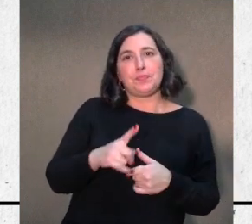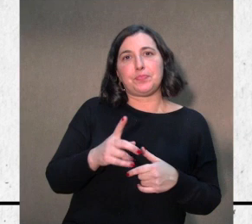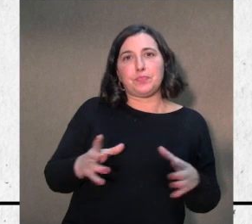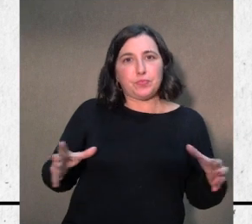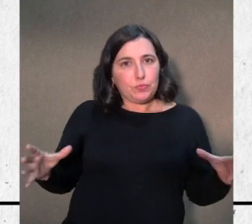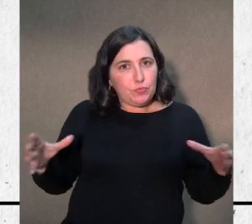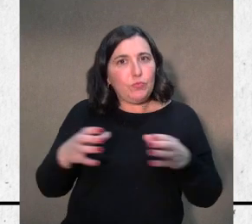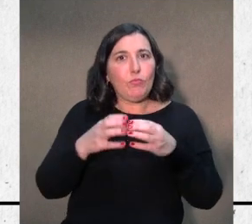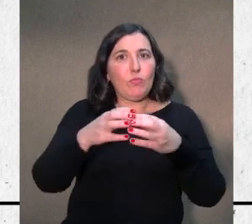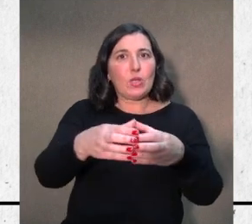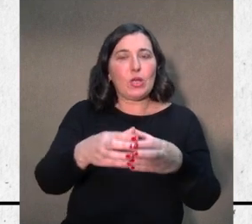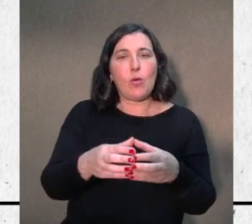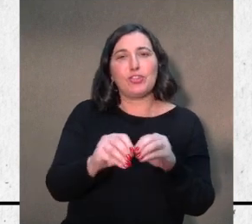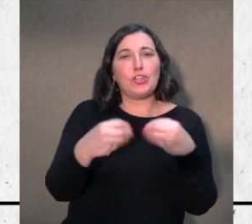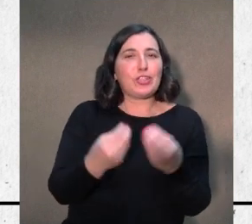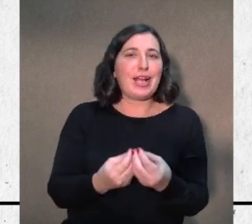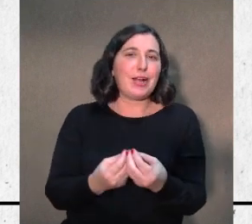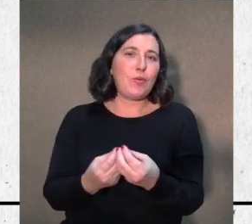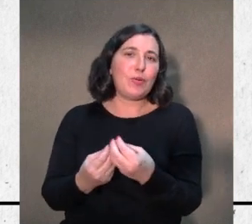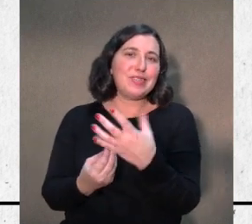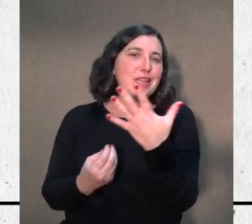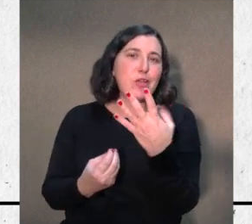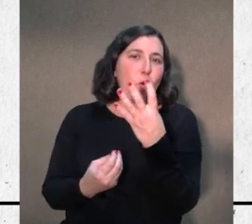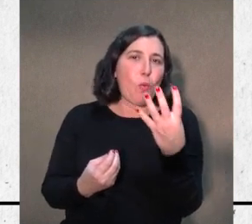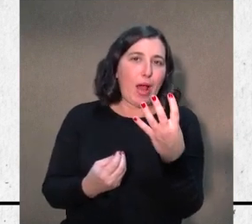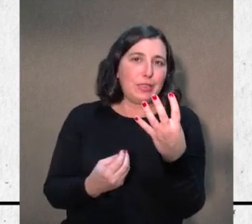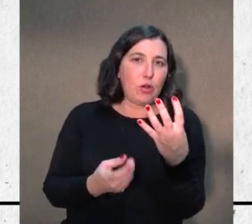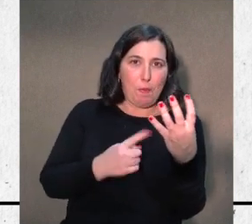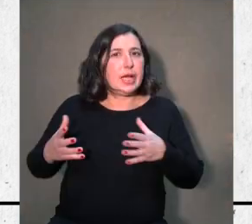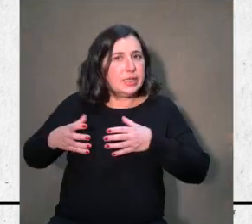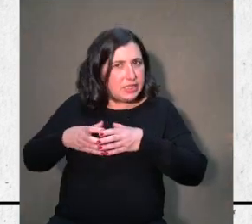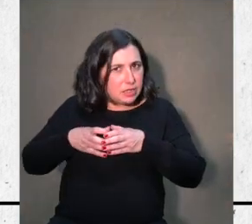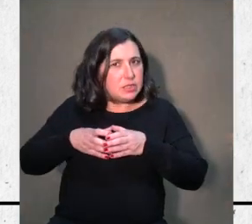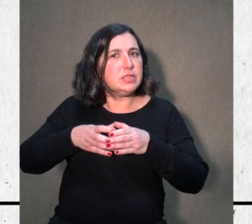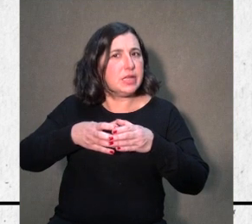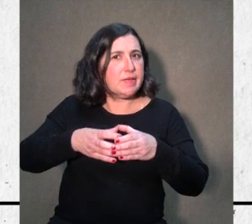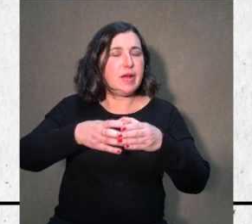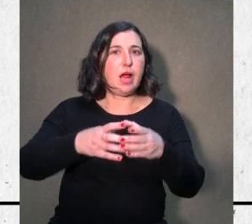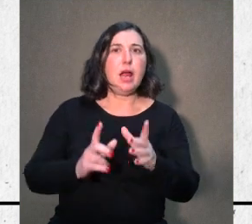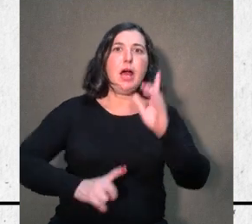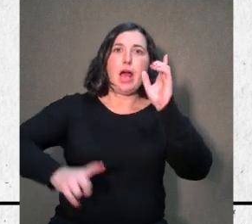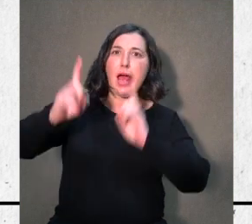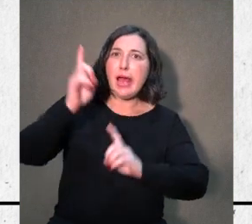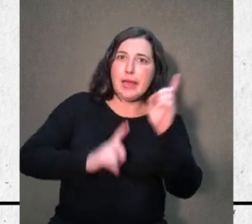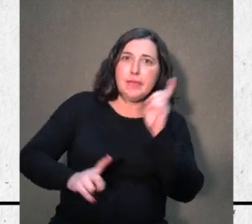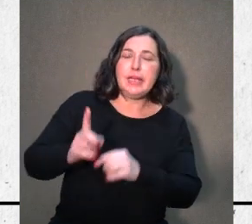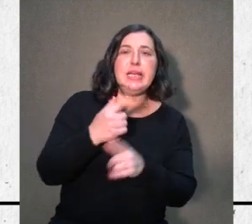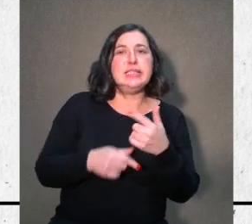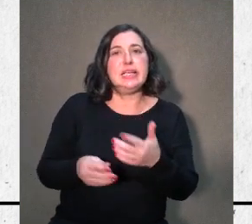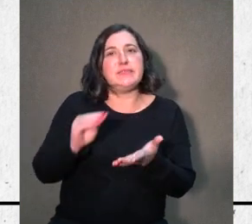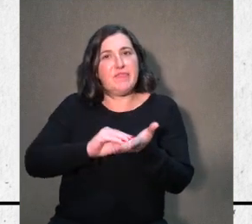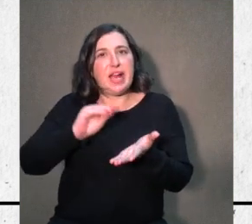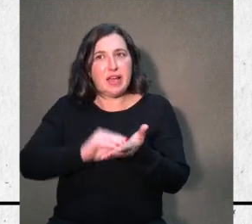orquesta completa, bueno, Margarita sabe, ¿no?, las dificultades que acarrea llevarla. Y bueno, y a veces se ha hecho con